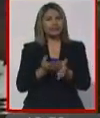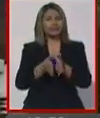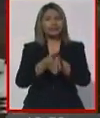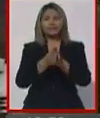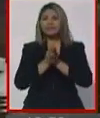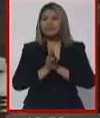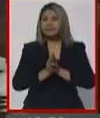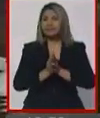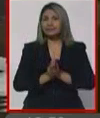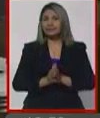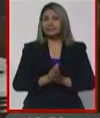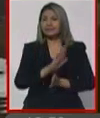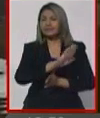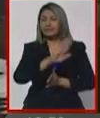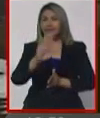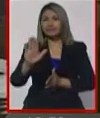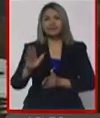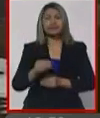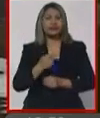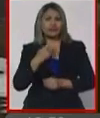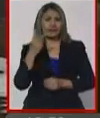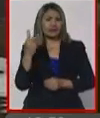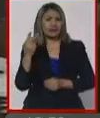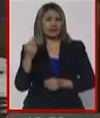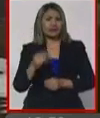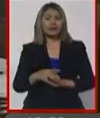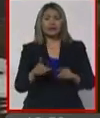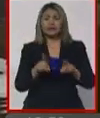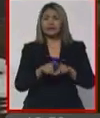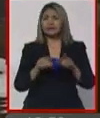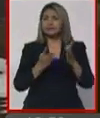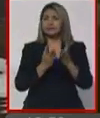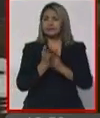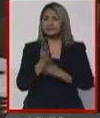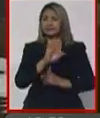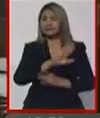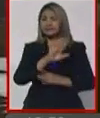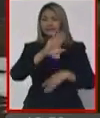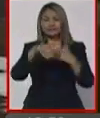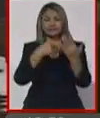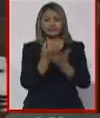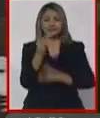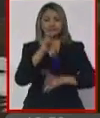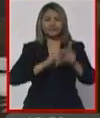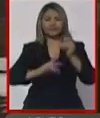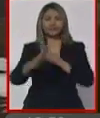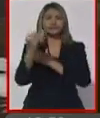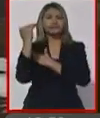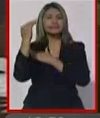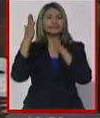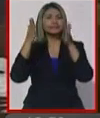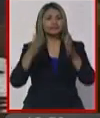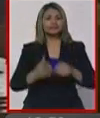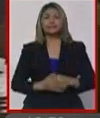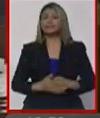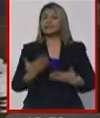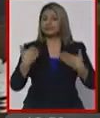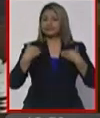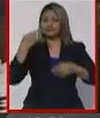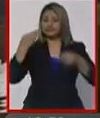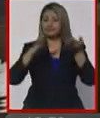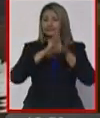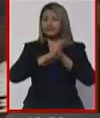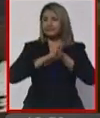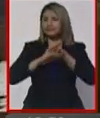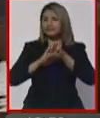clamando a ustedes que son los medios y por intermedio de ustedes a toda la comunidad cruceña de que se haga